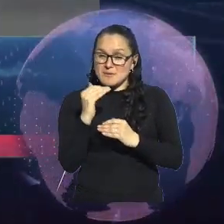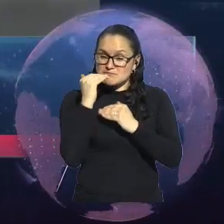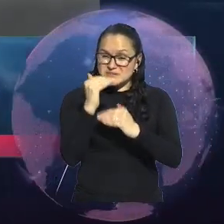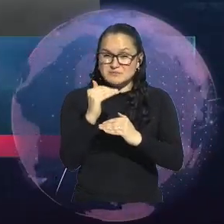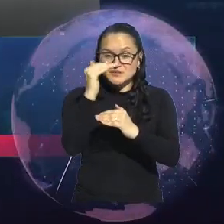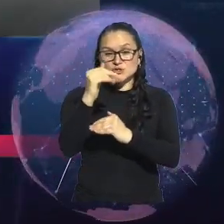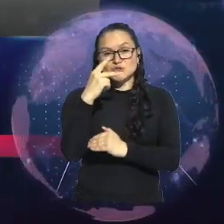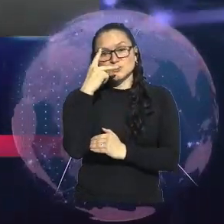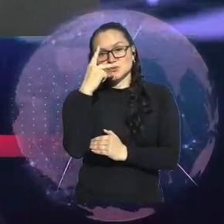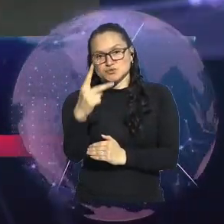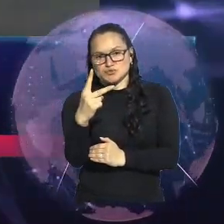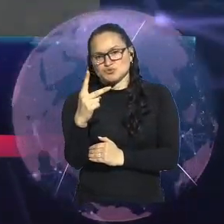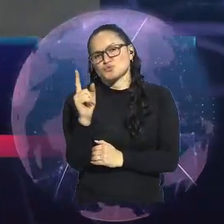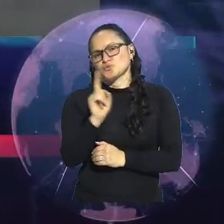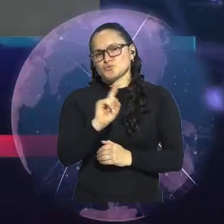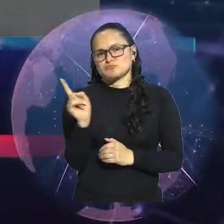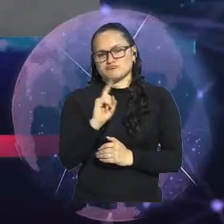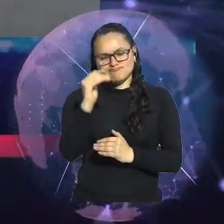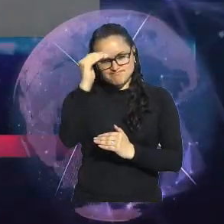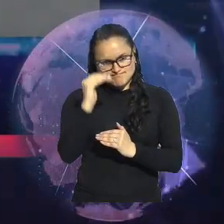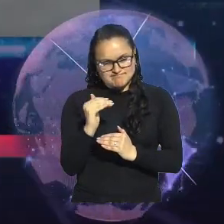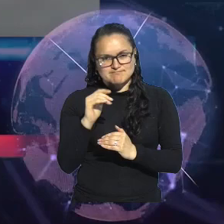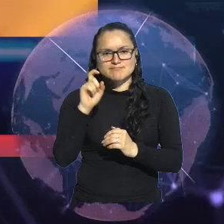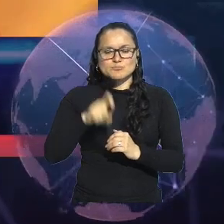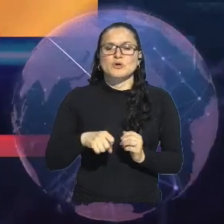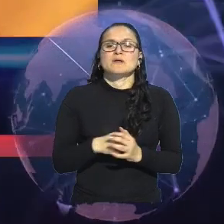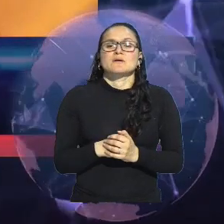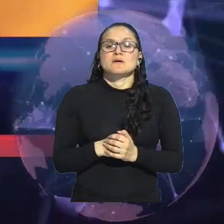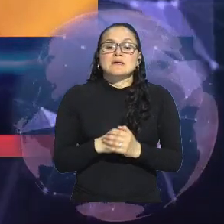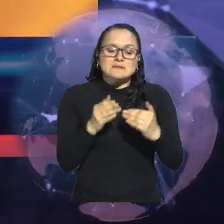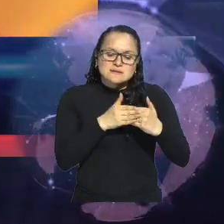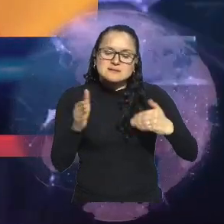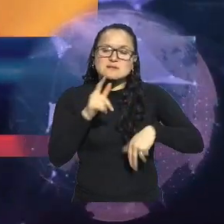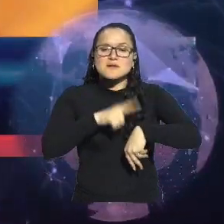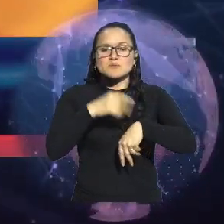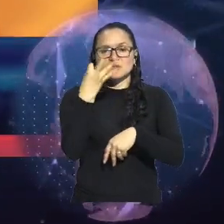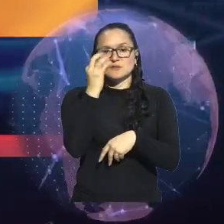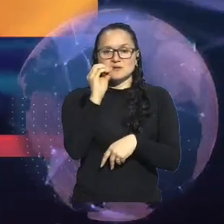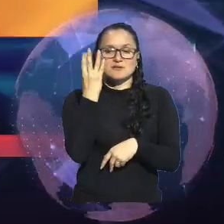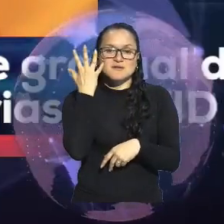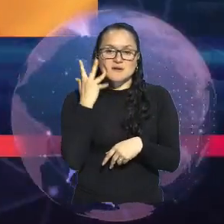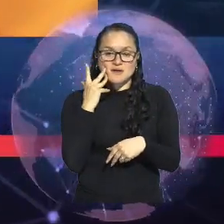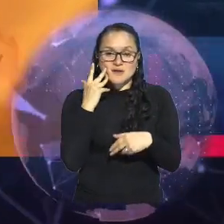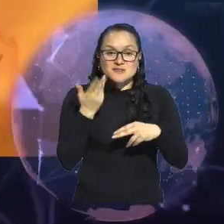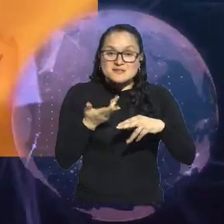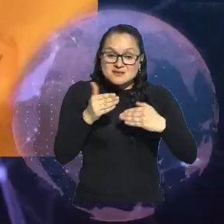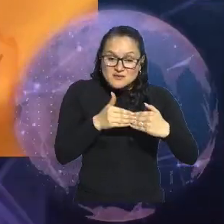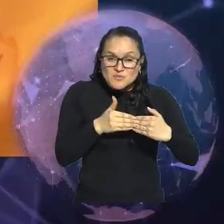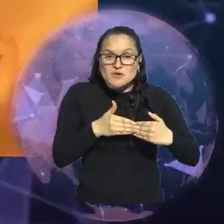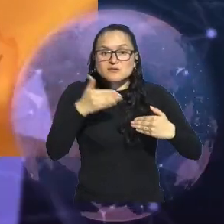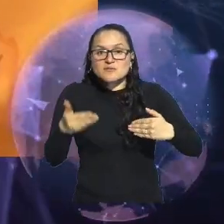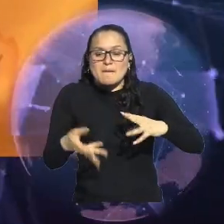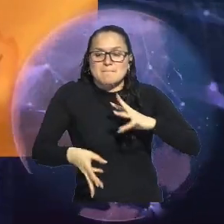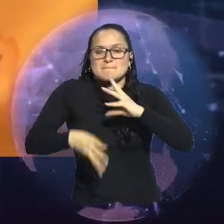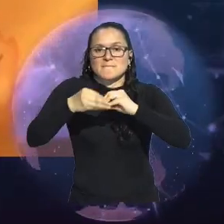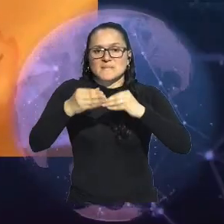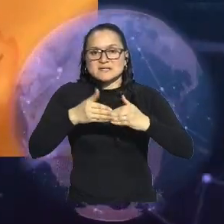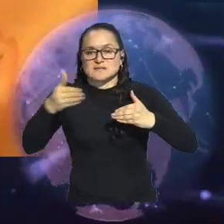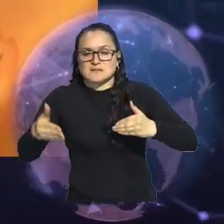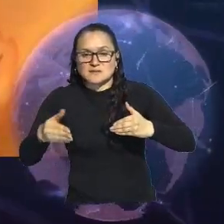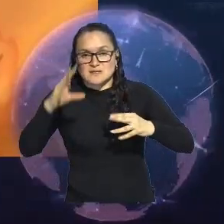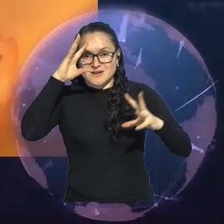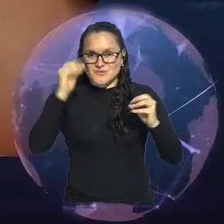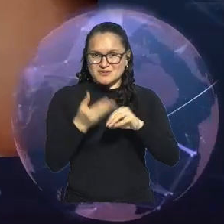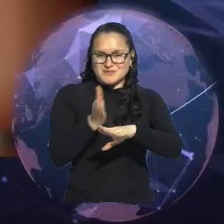valor tributario y únicamente durante 30 días adicionales al término pactado en el respectivo contrato